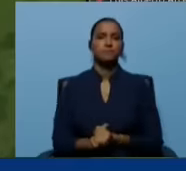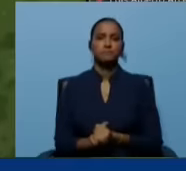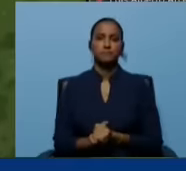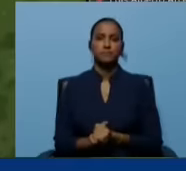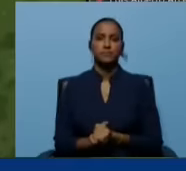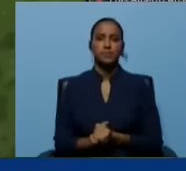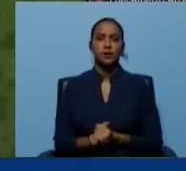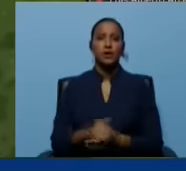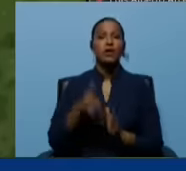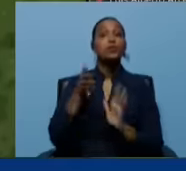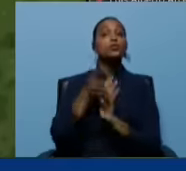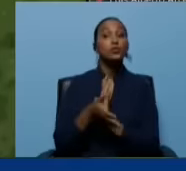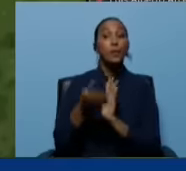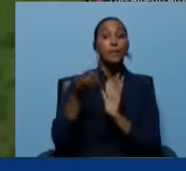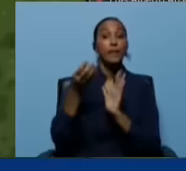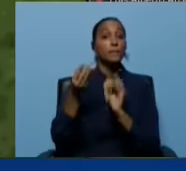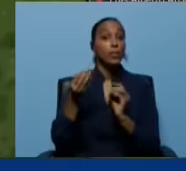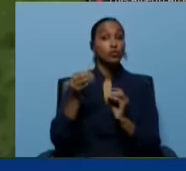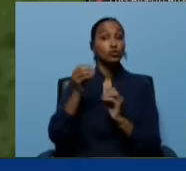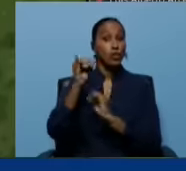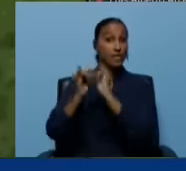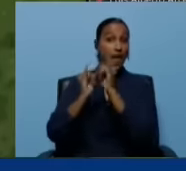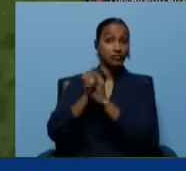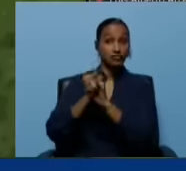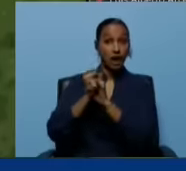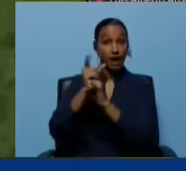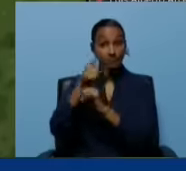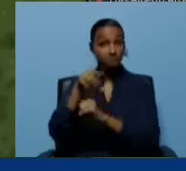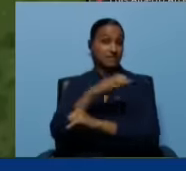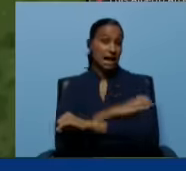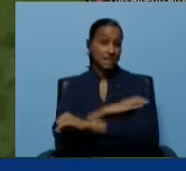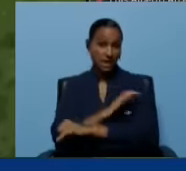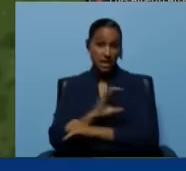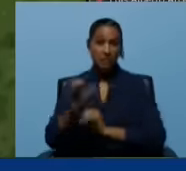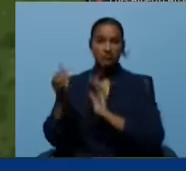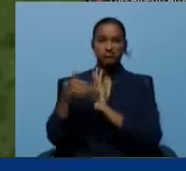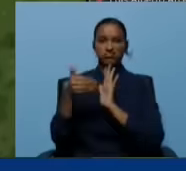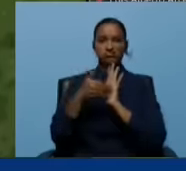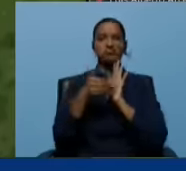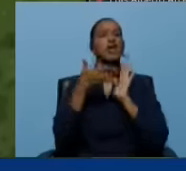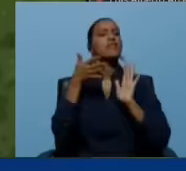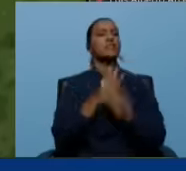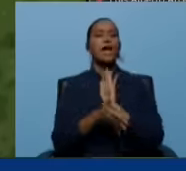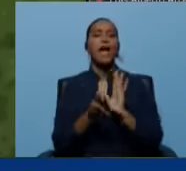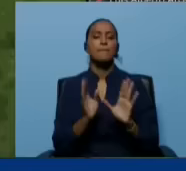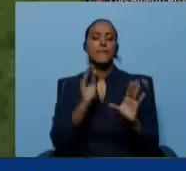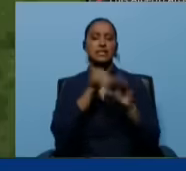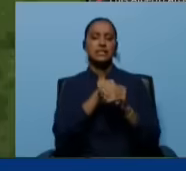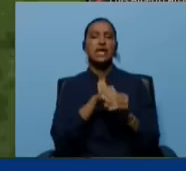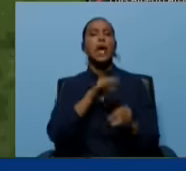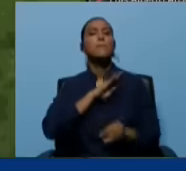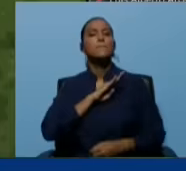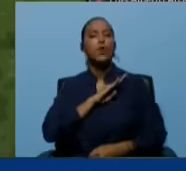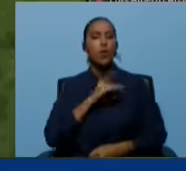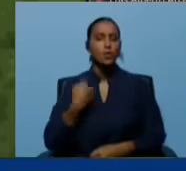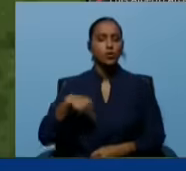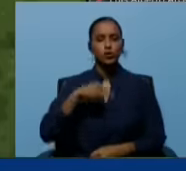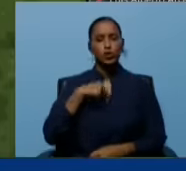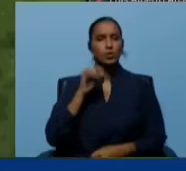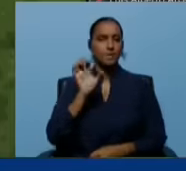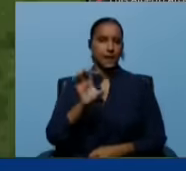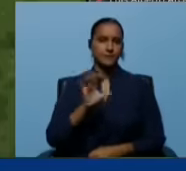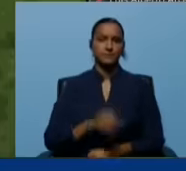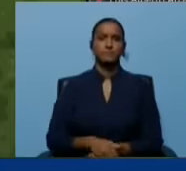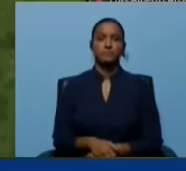intentos monroístas del imperio de interferir en los asuntos internos de nuestros países.